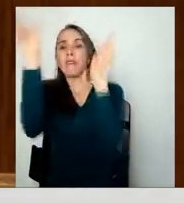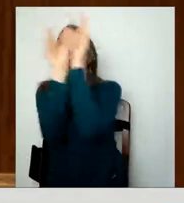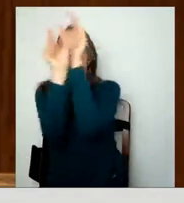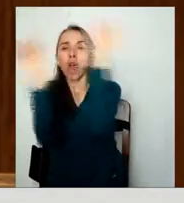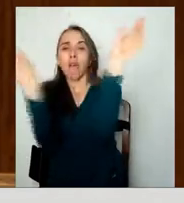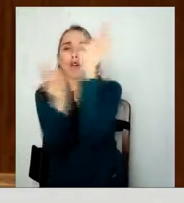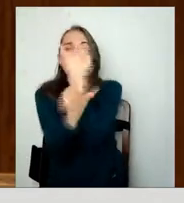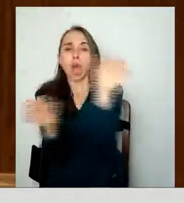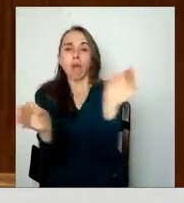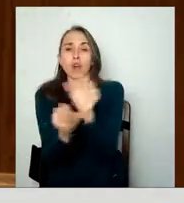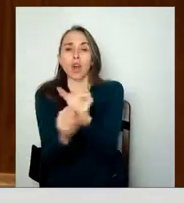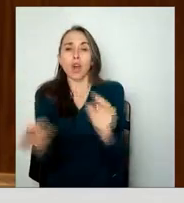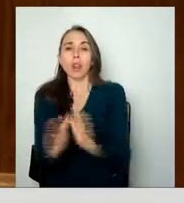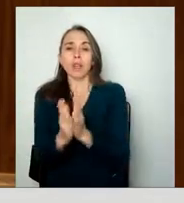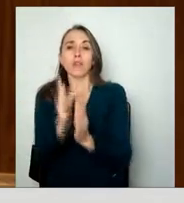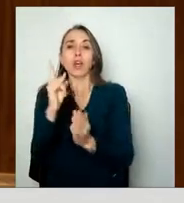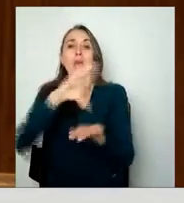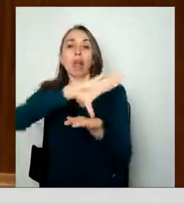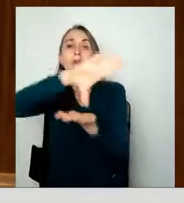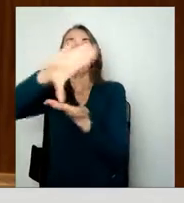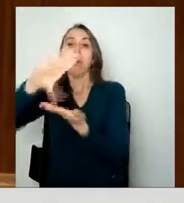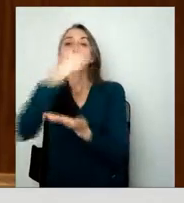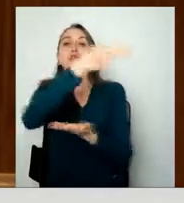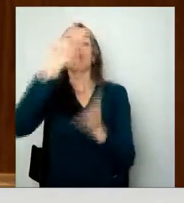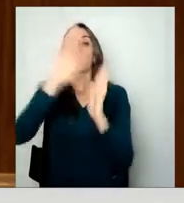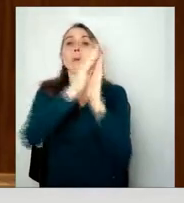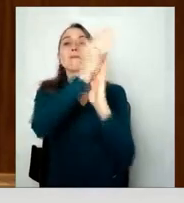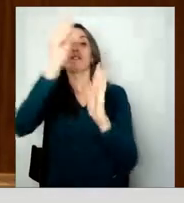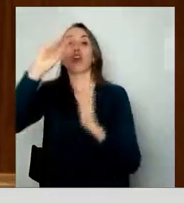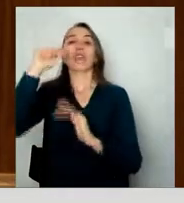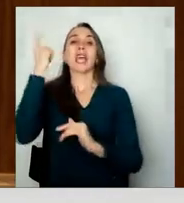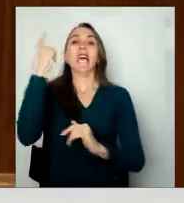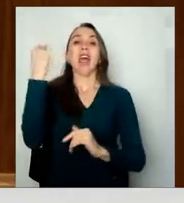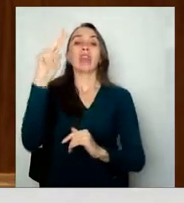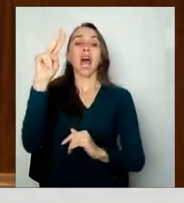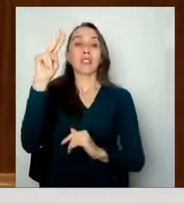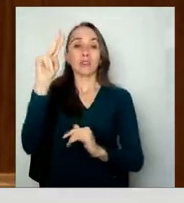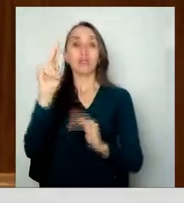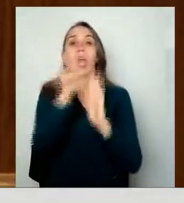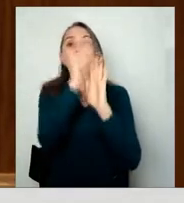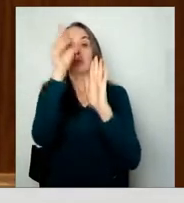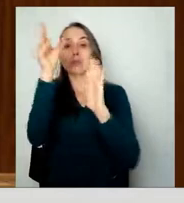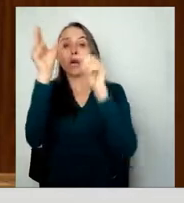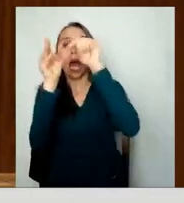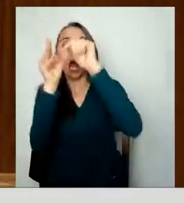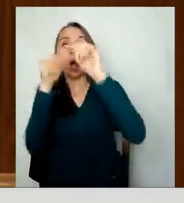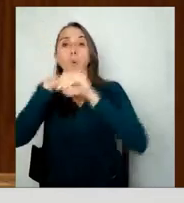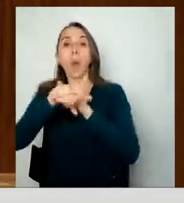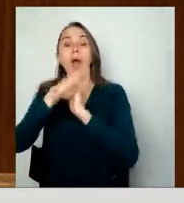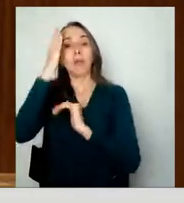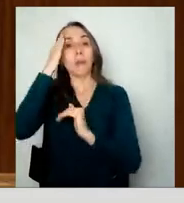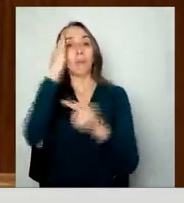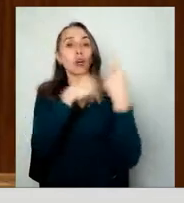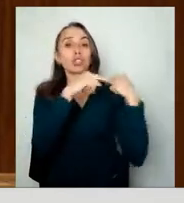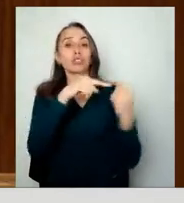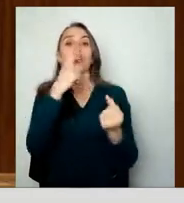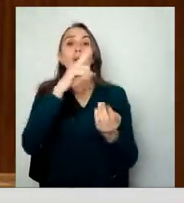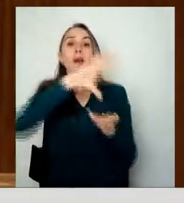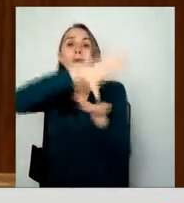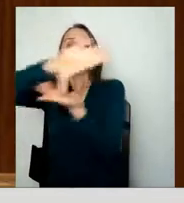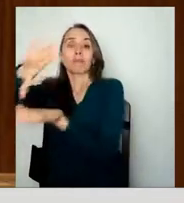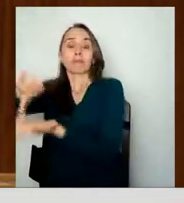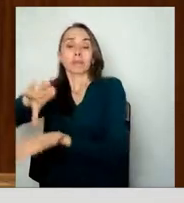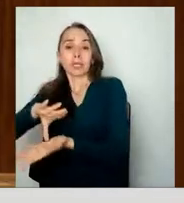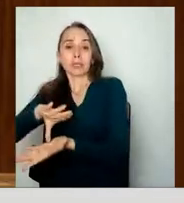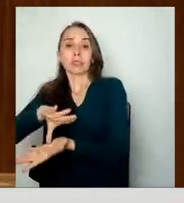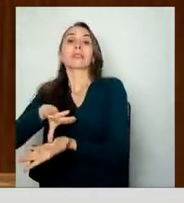por la misión de esta institución en repositorio de buena parte de la memoria histórica de nuestros pueblos y por la convicción de